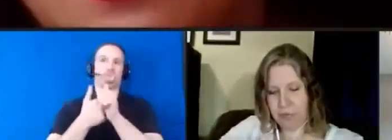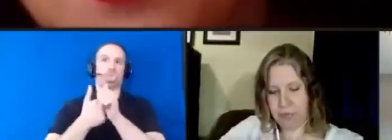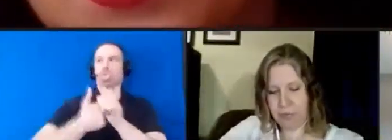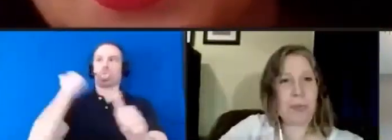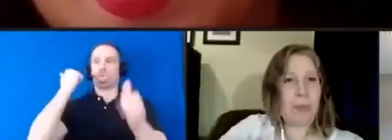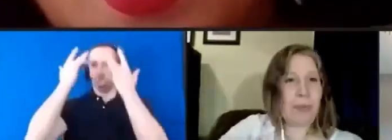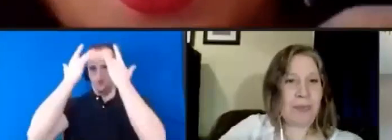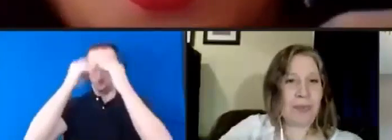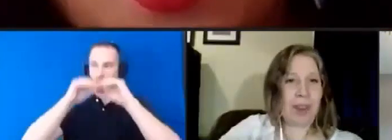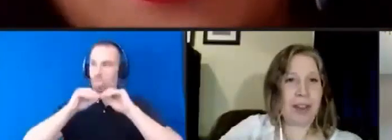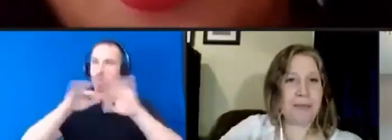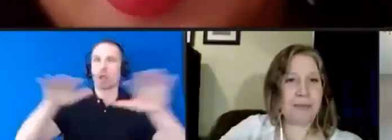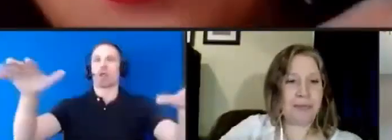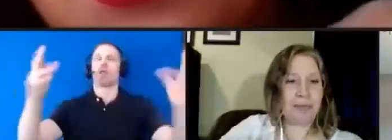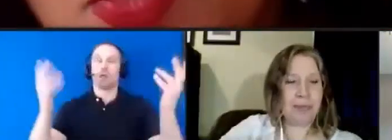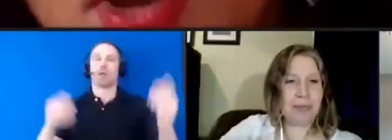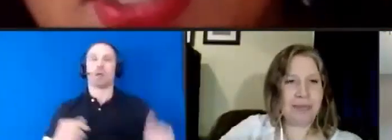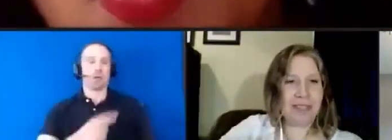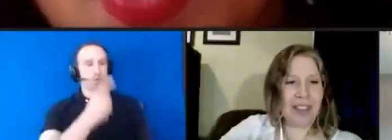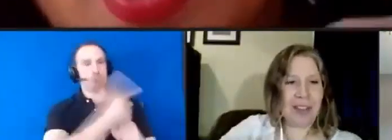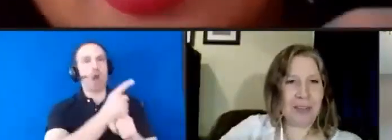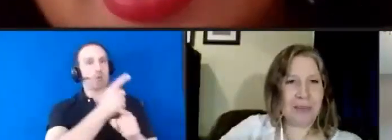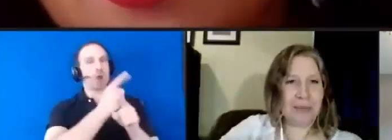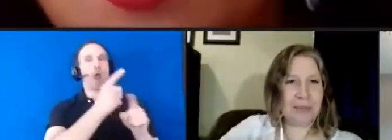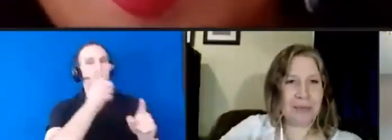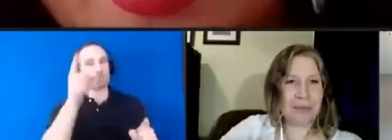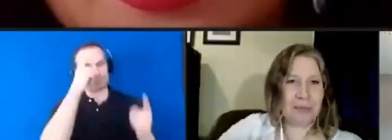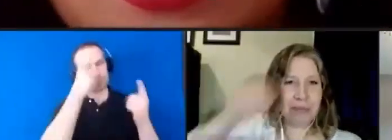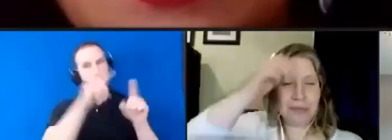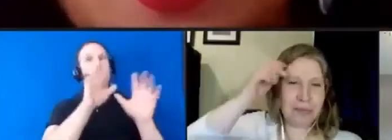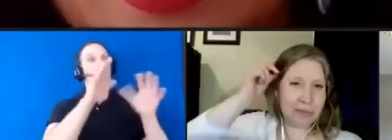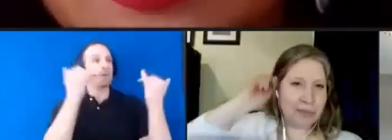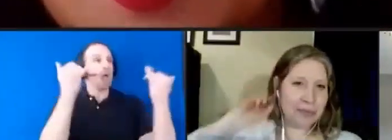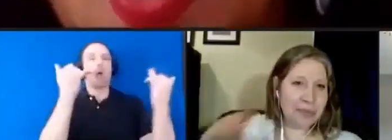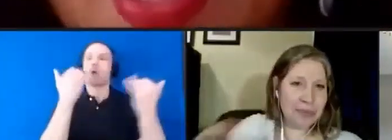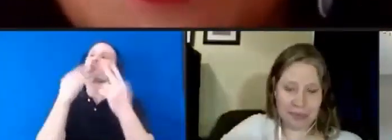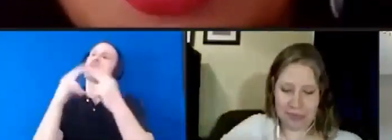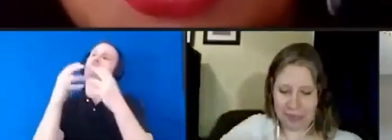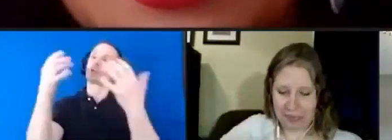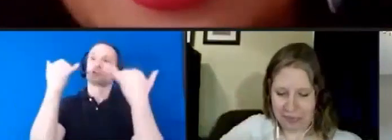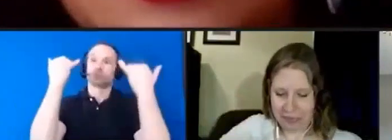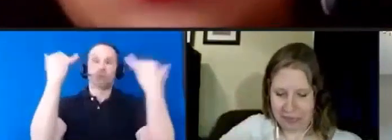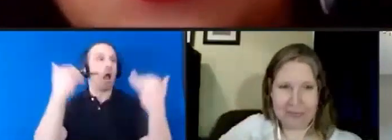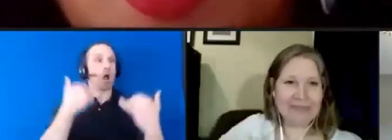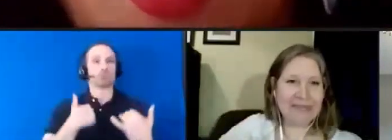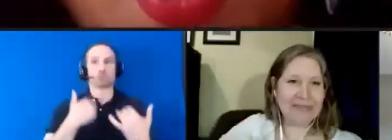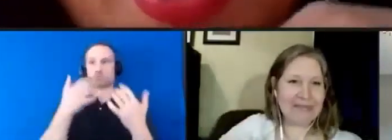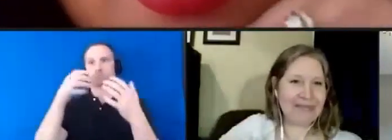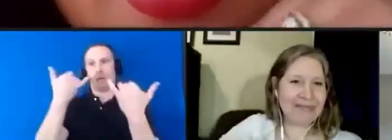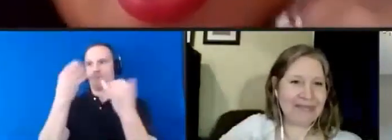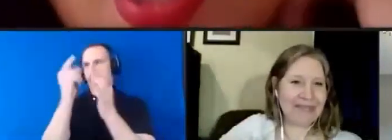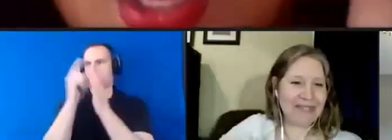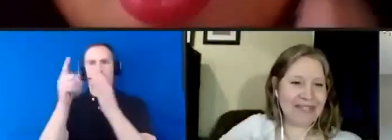este me preocupa que algunos estados están deshaciendo de las mascarillas y creo que vamos a perder